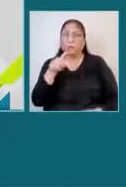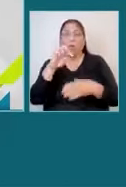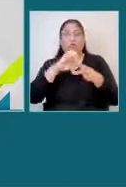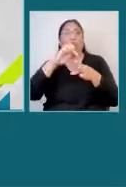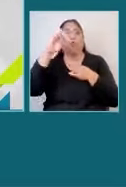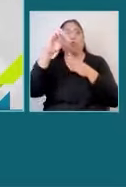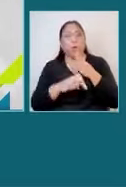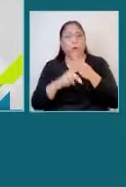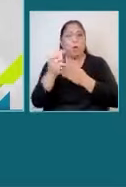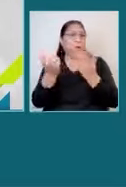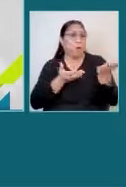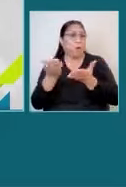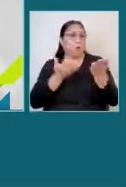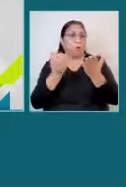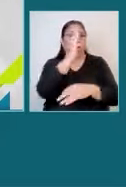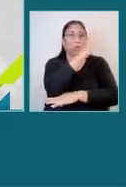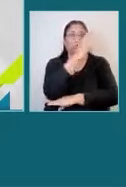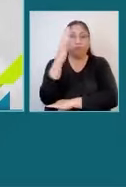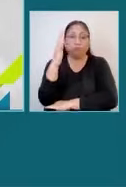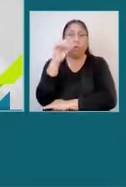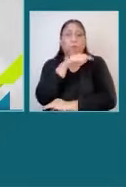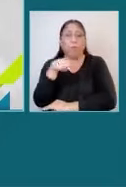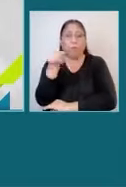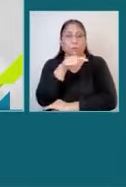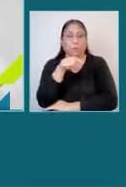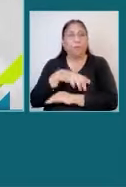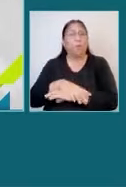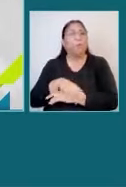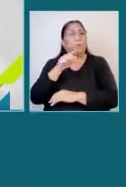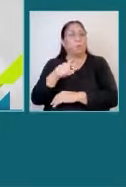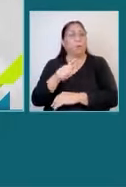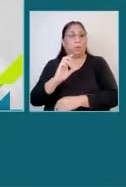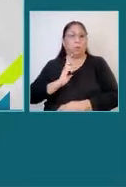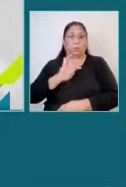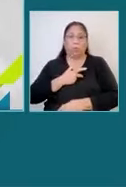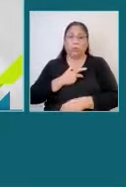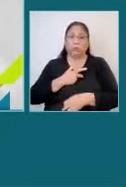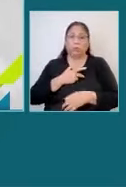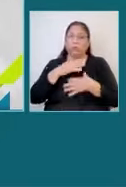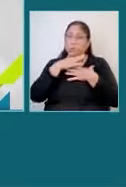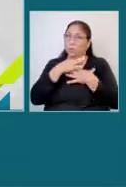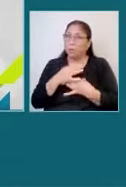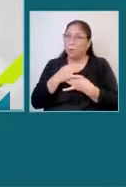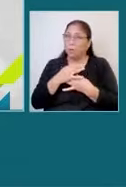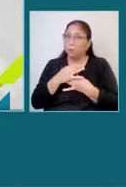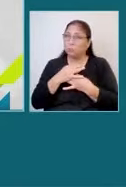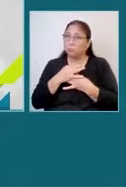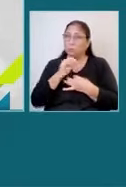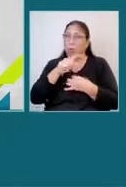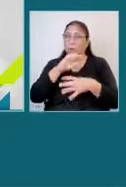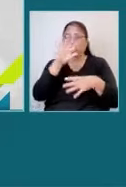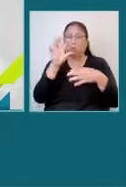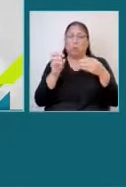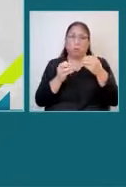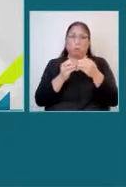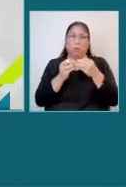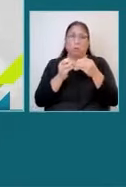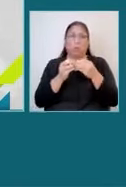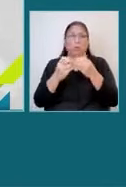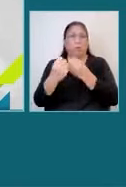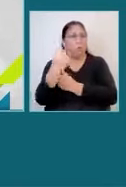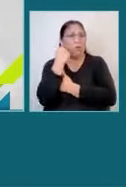programa y desde el Servicio Forestal y USAID que nuestro interés es, además de este